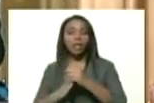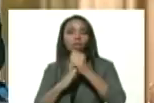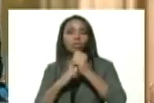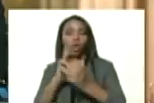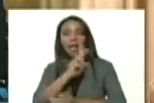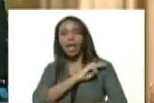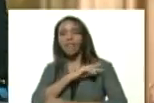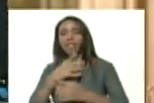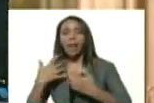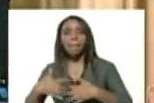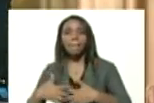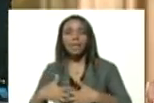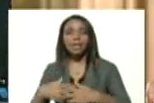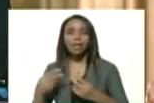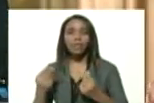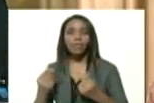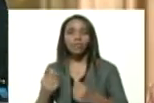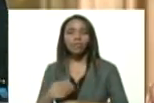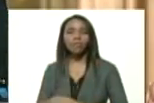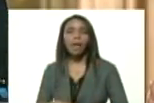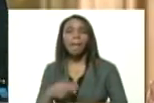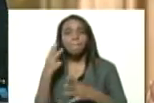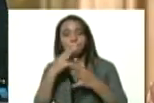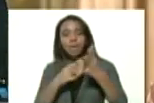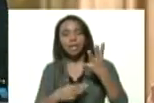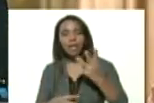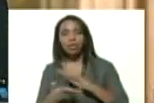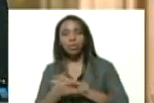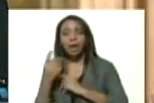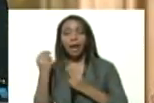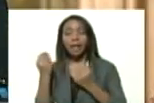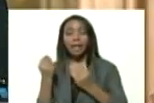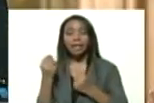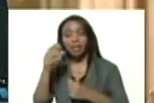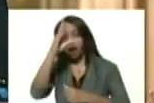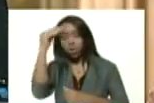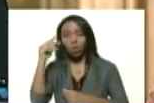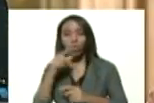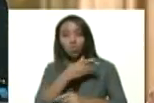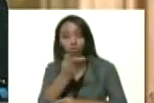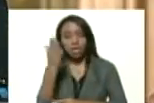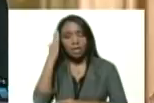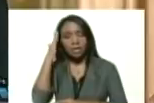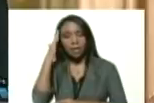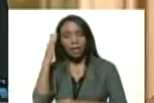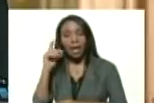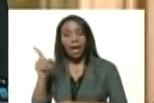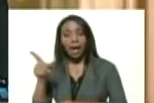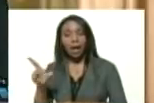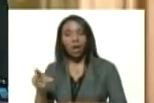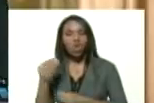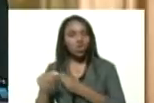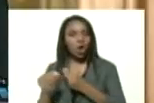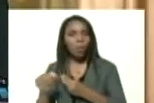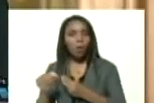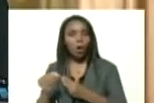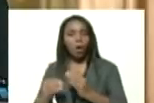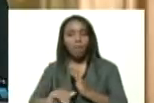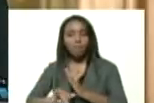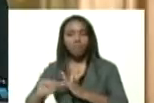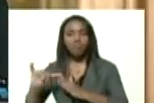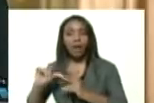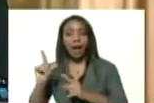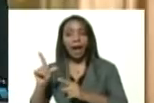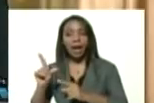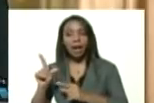la empresa inmobiliaria la riqueza de donald trump ustedes tienen que saber lo obtuvo de las